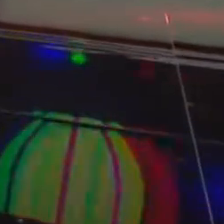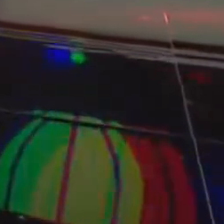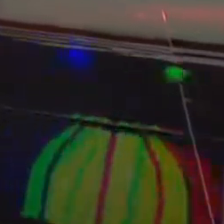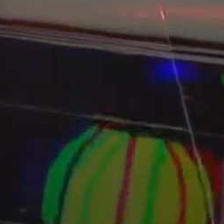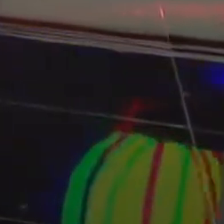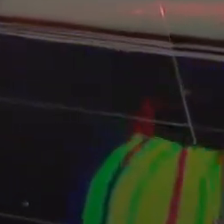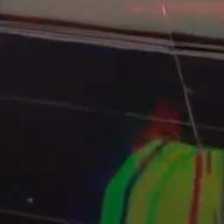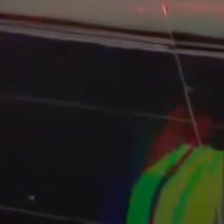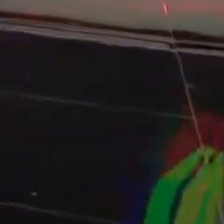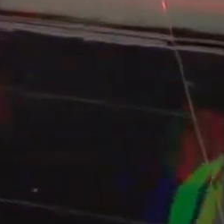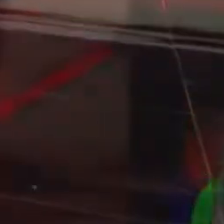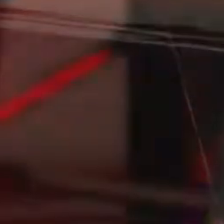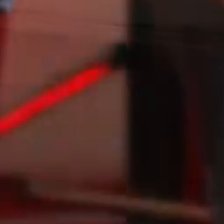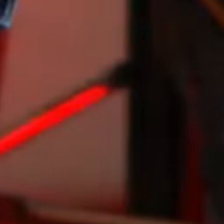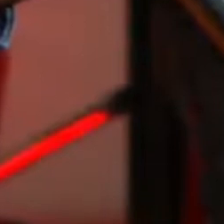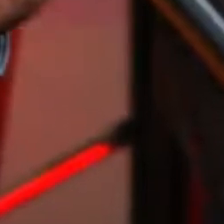instante de